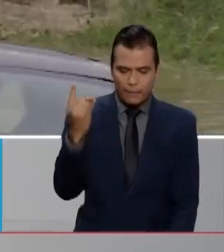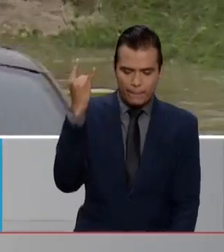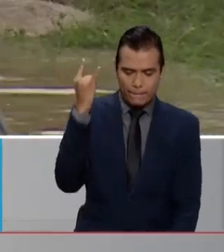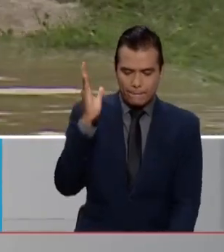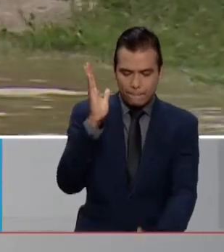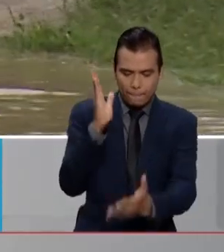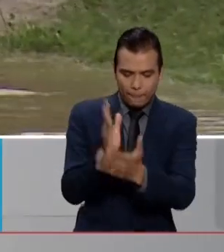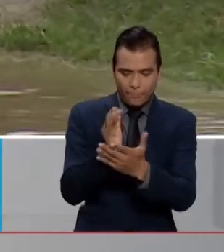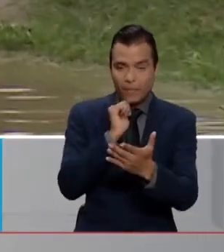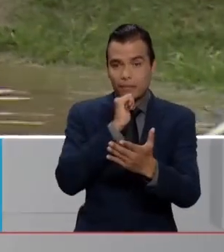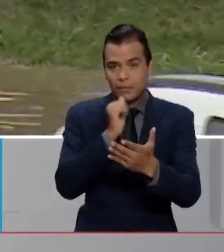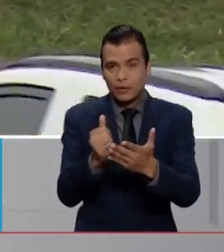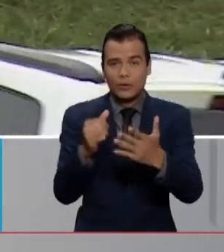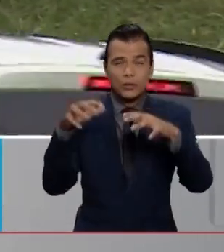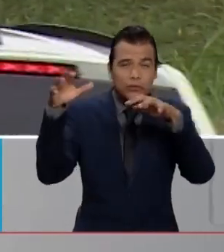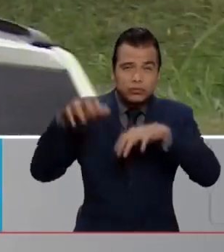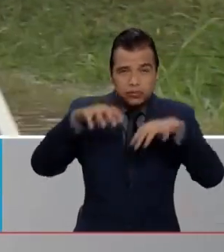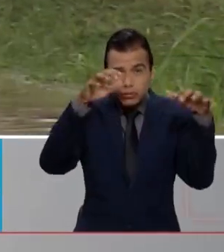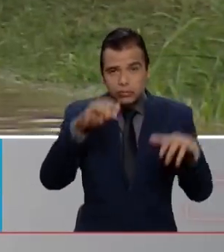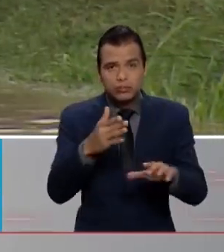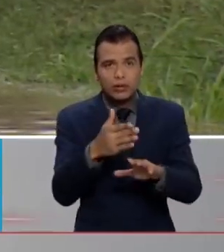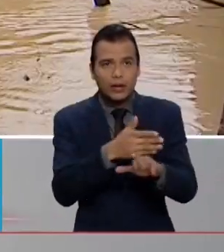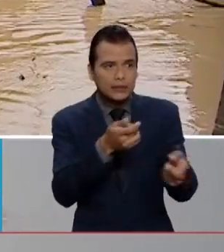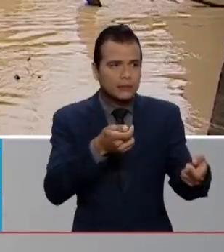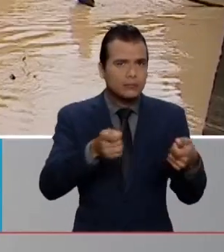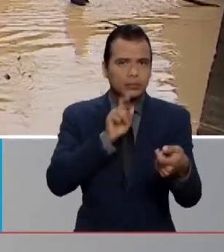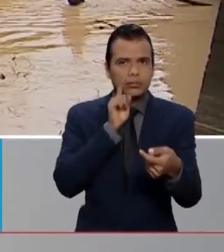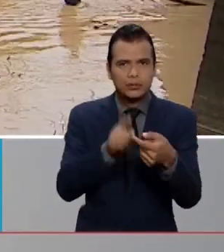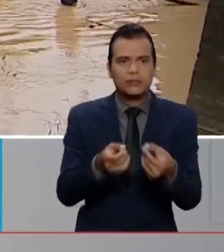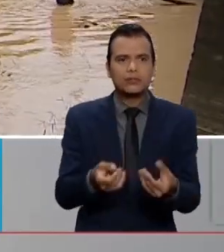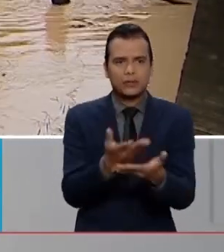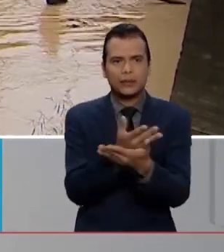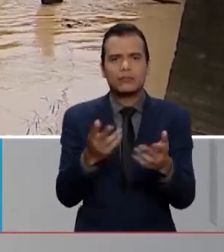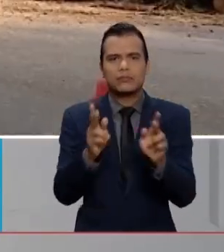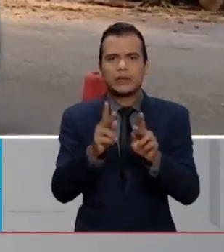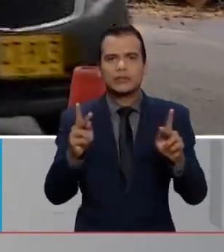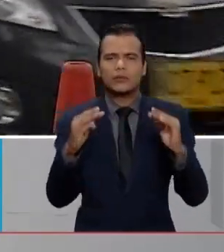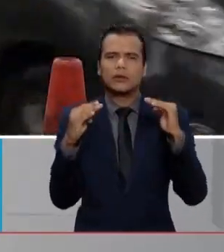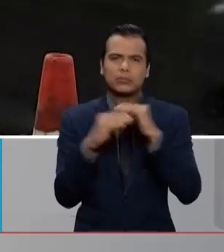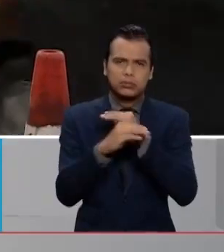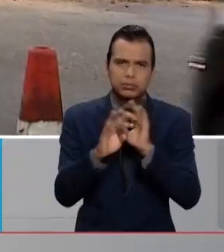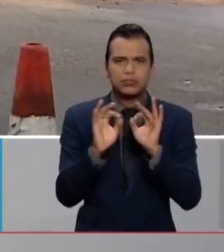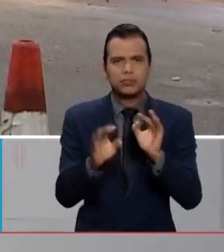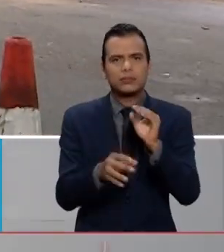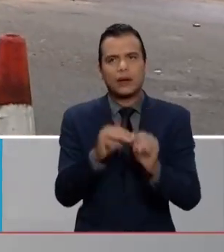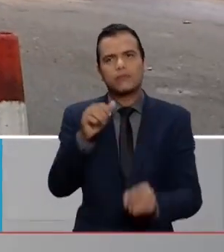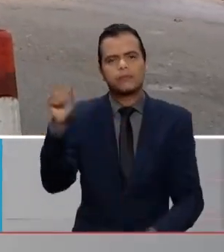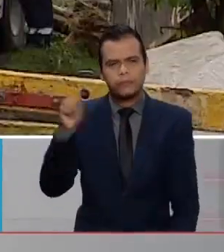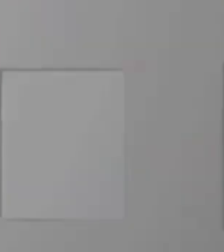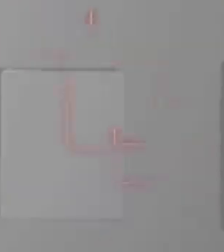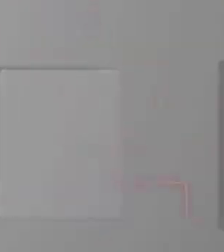eventual recrudecimiento de las lluvias para garantizar la movilidad de la ciudadanía en estos trayectos.